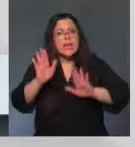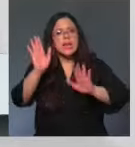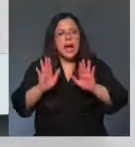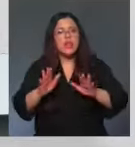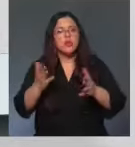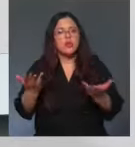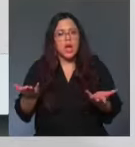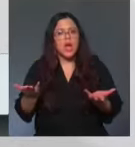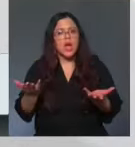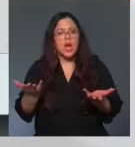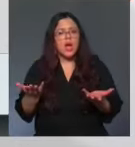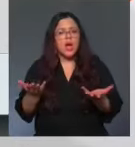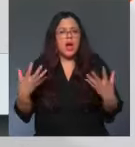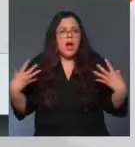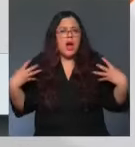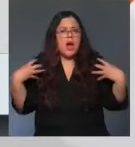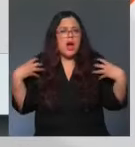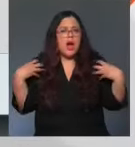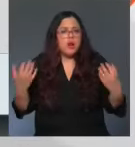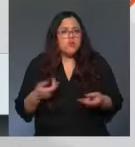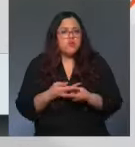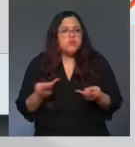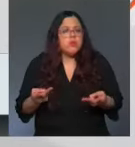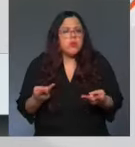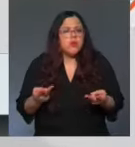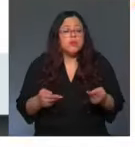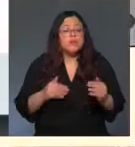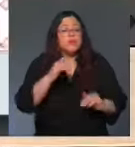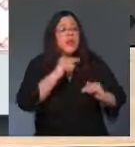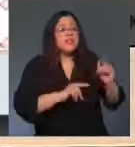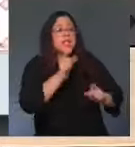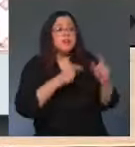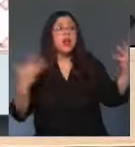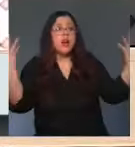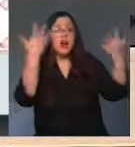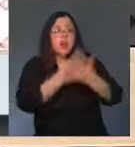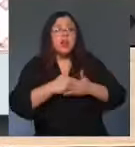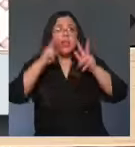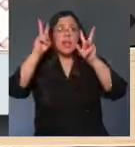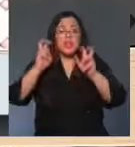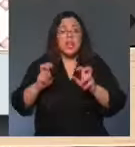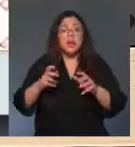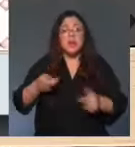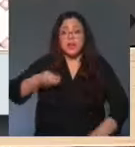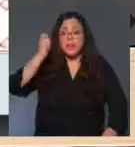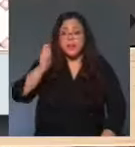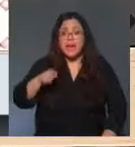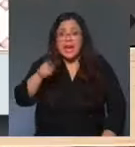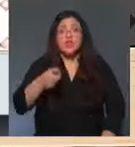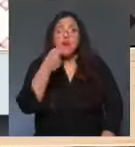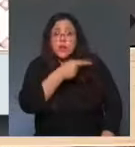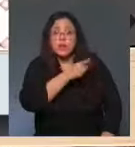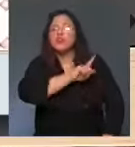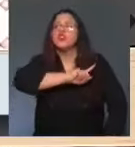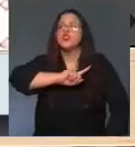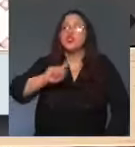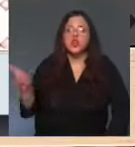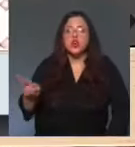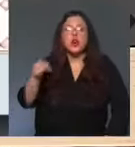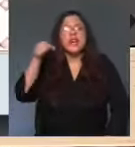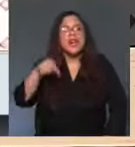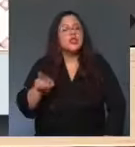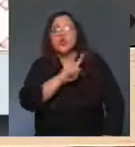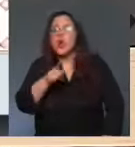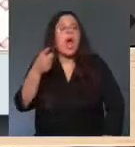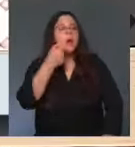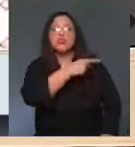públicos? Mucha gente confunde que la formalización es una acusación. No, la formalización no es una